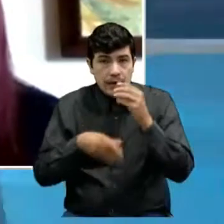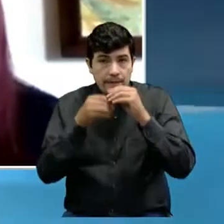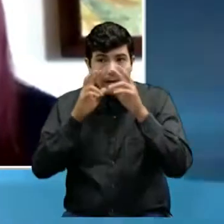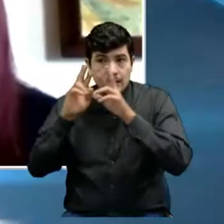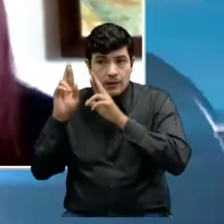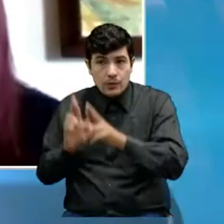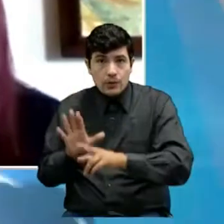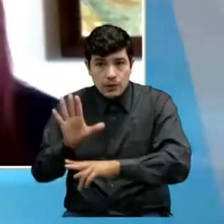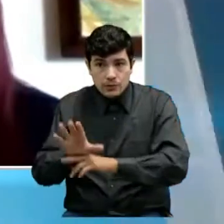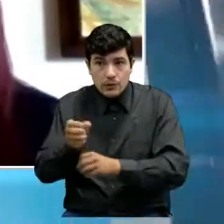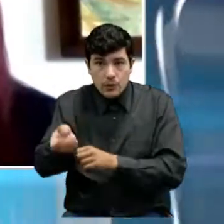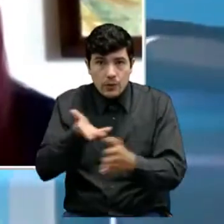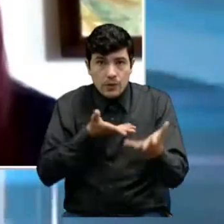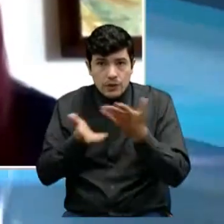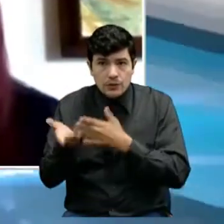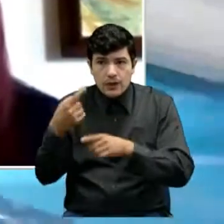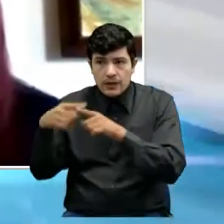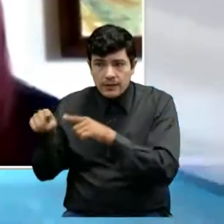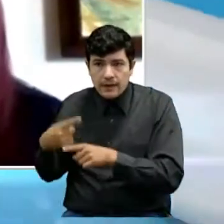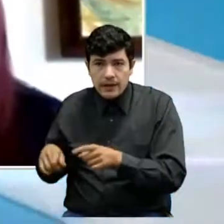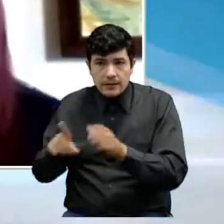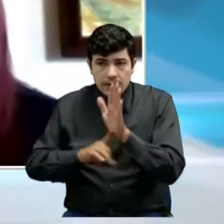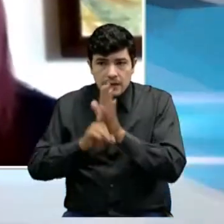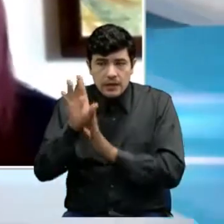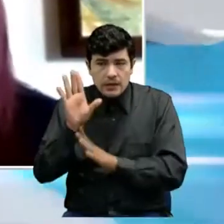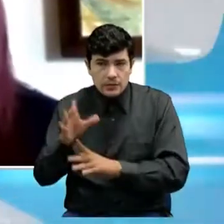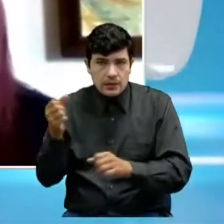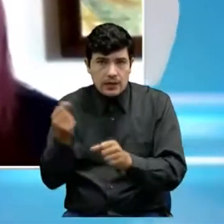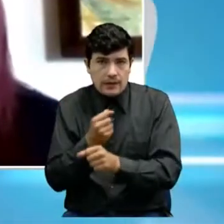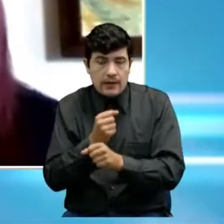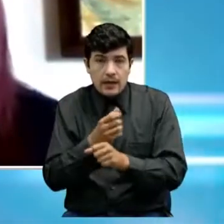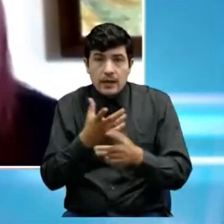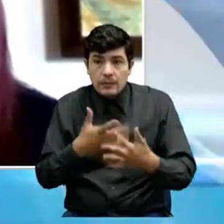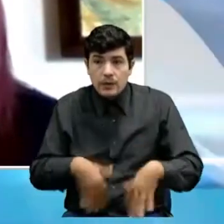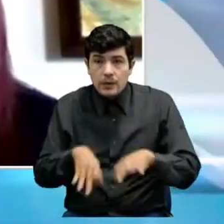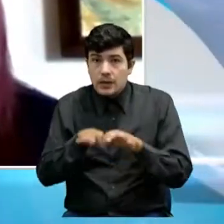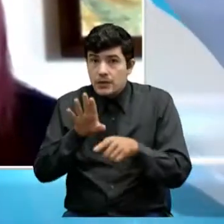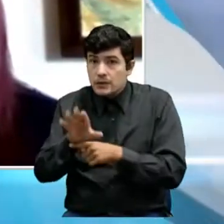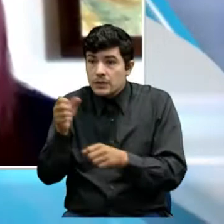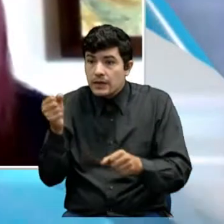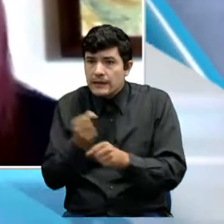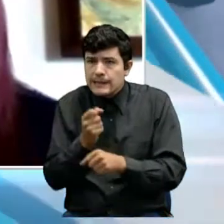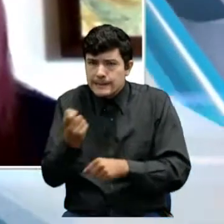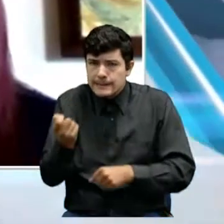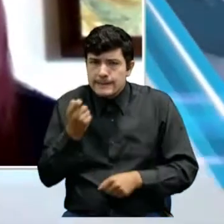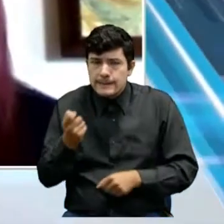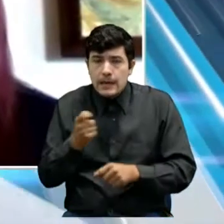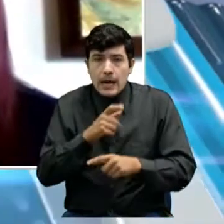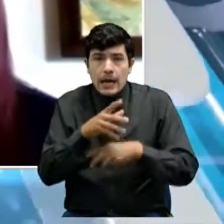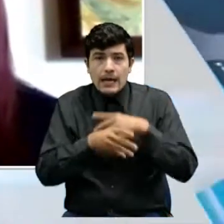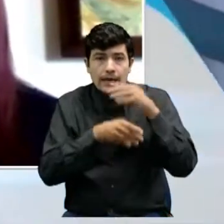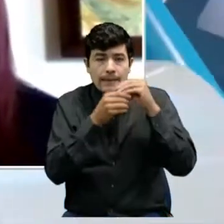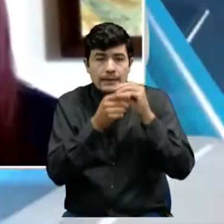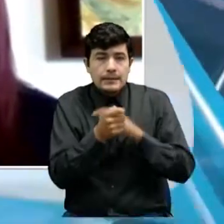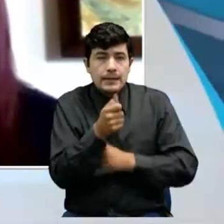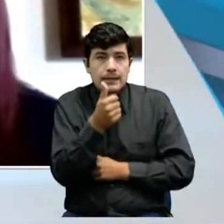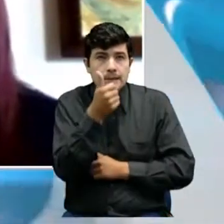las condiciones en las que se desarrolla esta labor. Es una labor bastante compleja. Casi